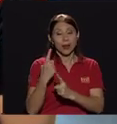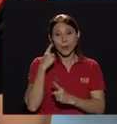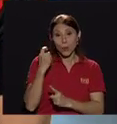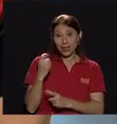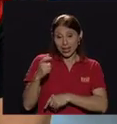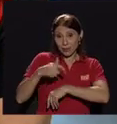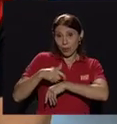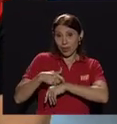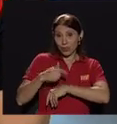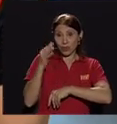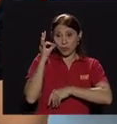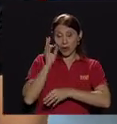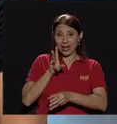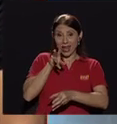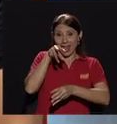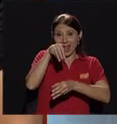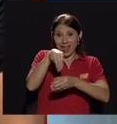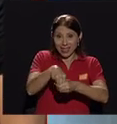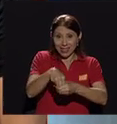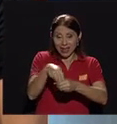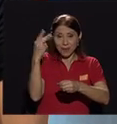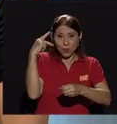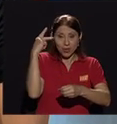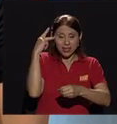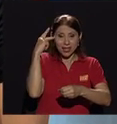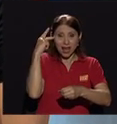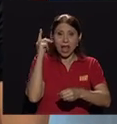la política, no solo eres